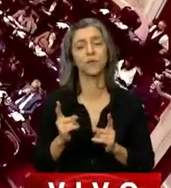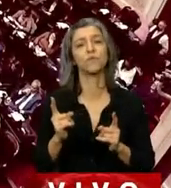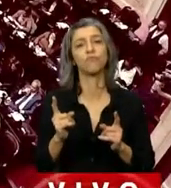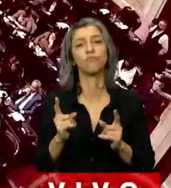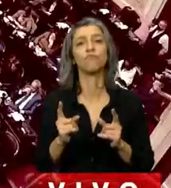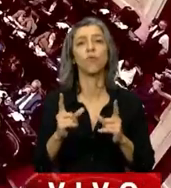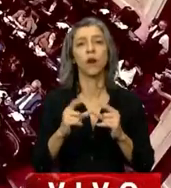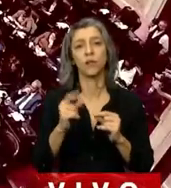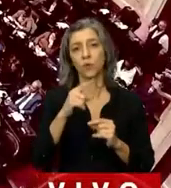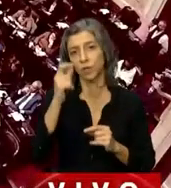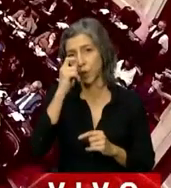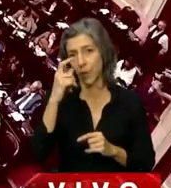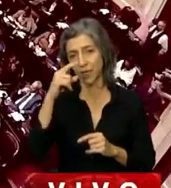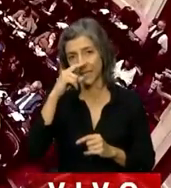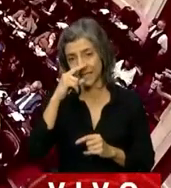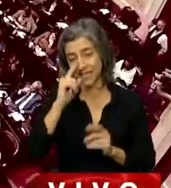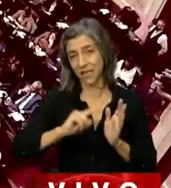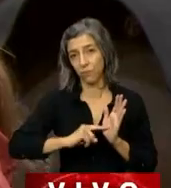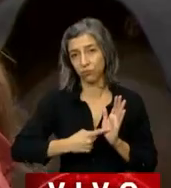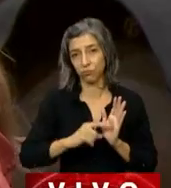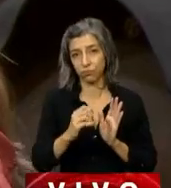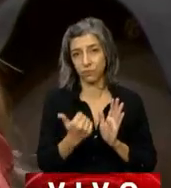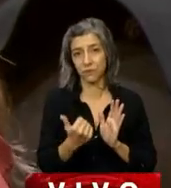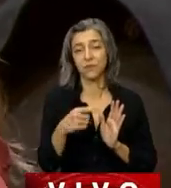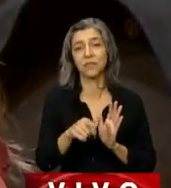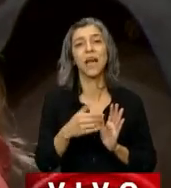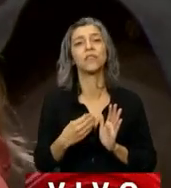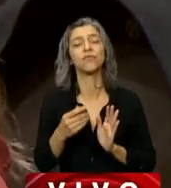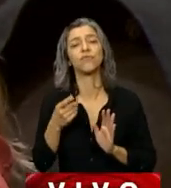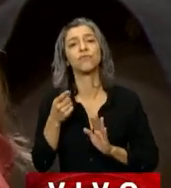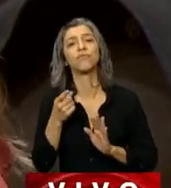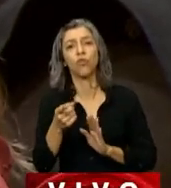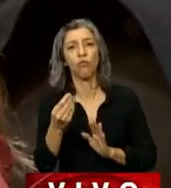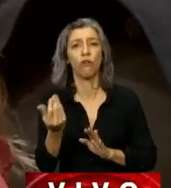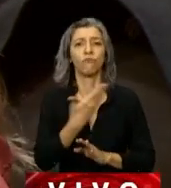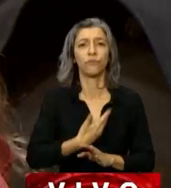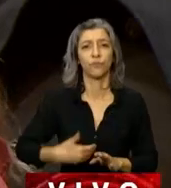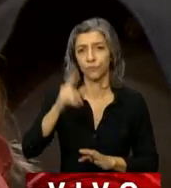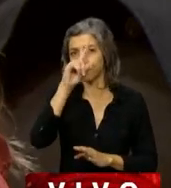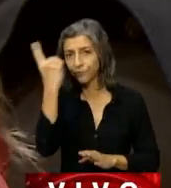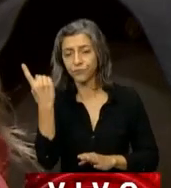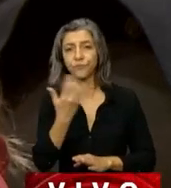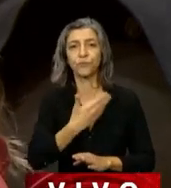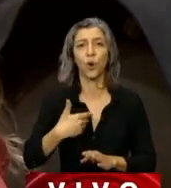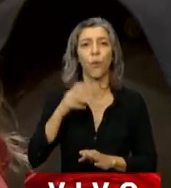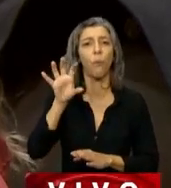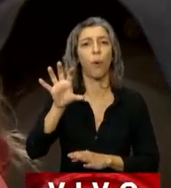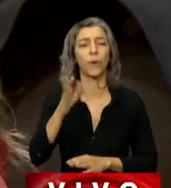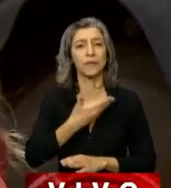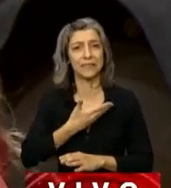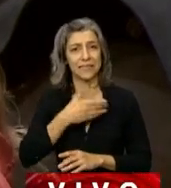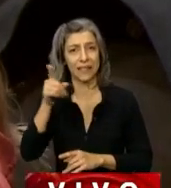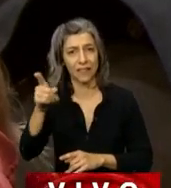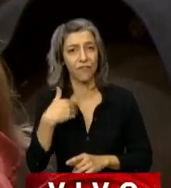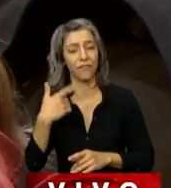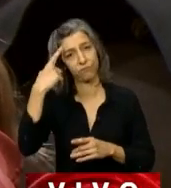127, inciso 6, en contra de las condiciones en que el Gobierno Nacional y el Gobierno de la Provincia de Santa Fe determinaron el acuerdo